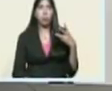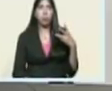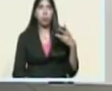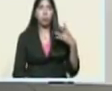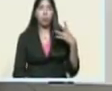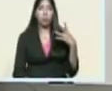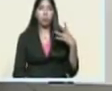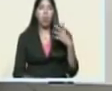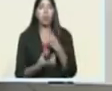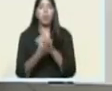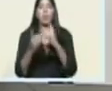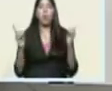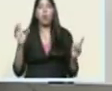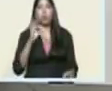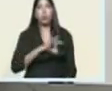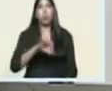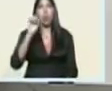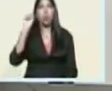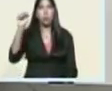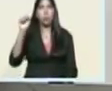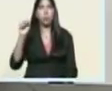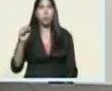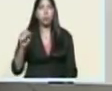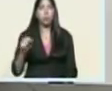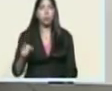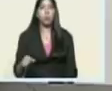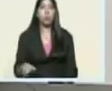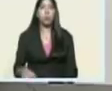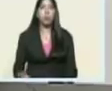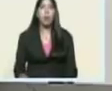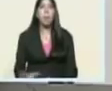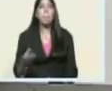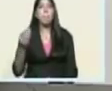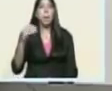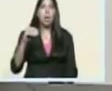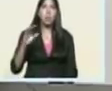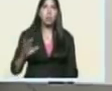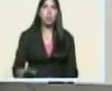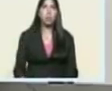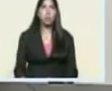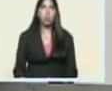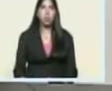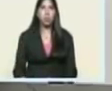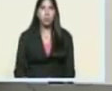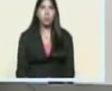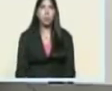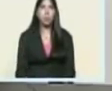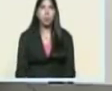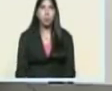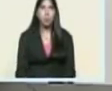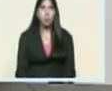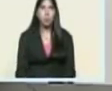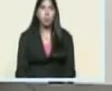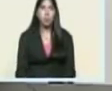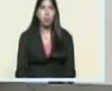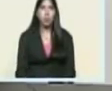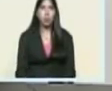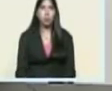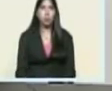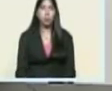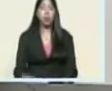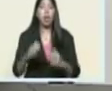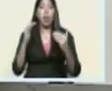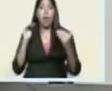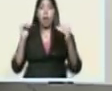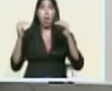la democracia socialista. Hablaba de la democracia, del socialismo en el campo y la dimensión de lo moral, lo